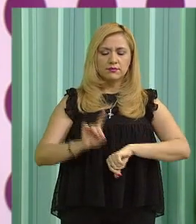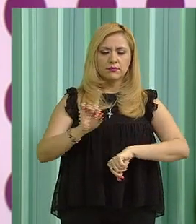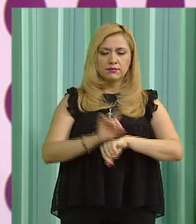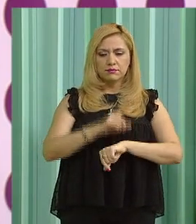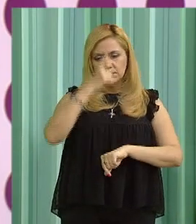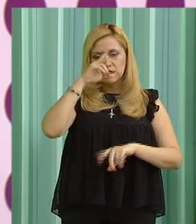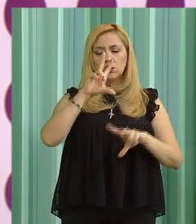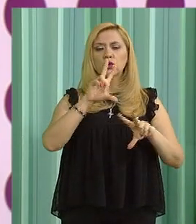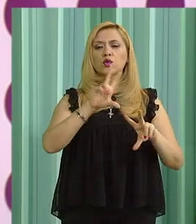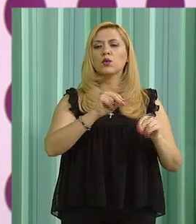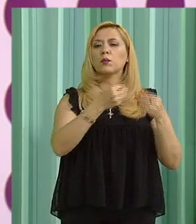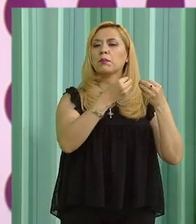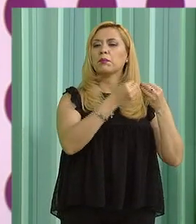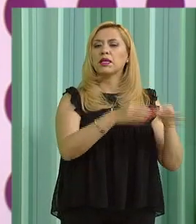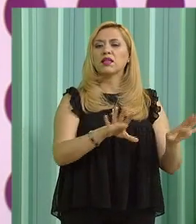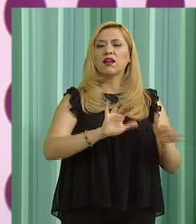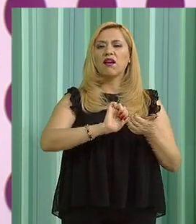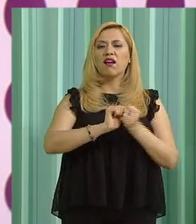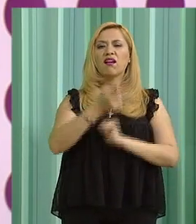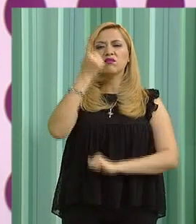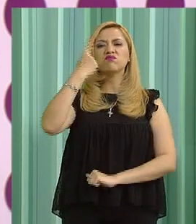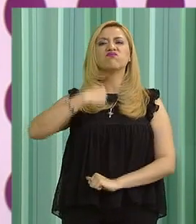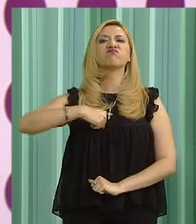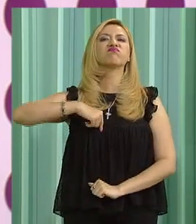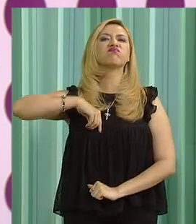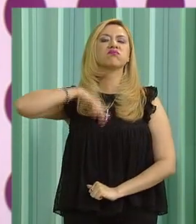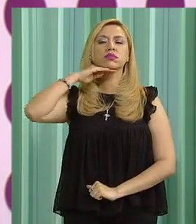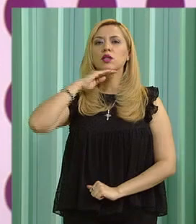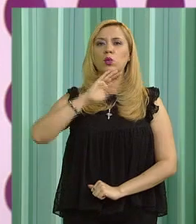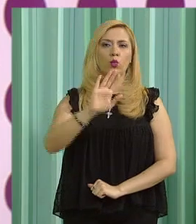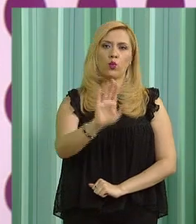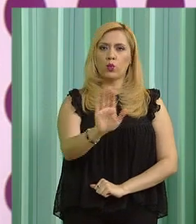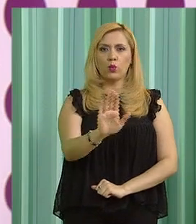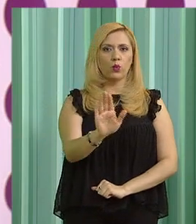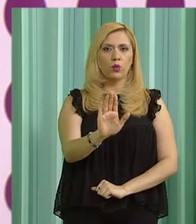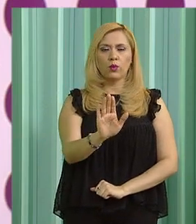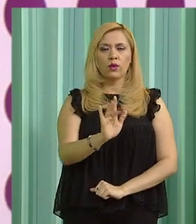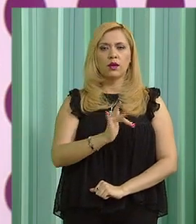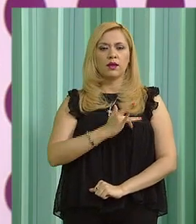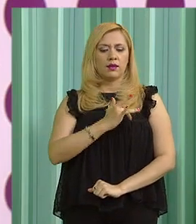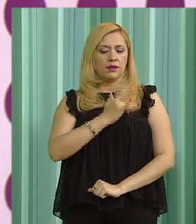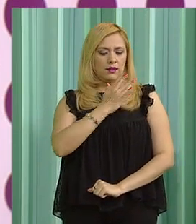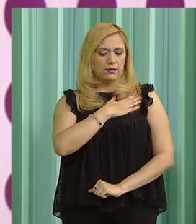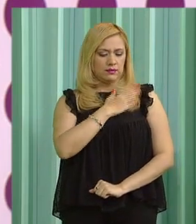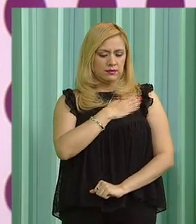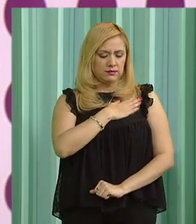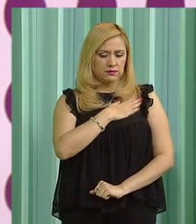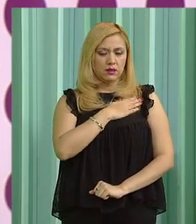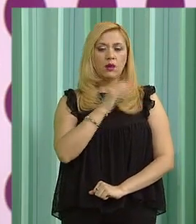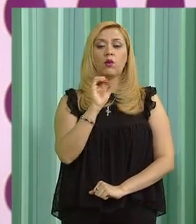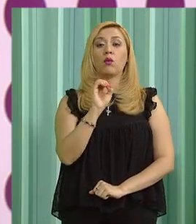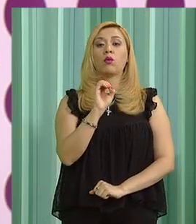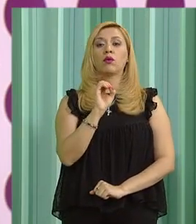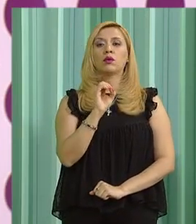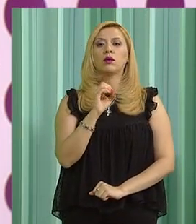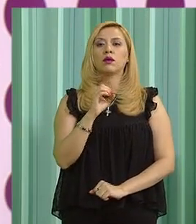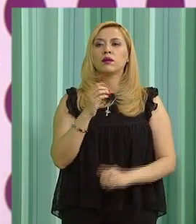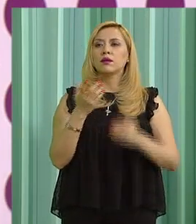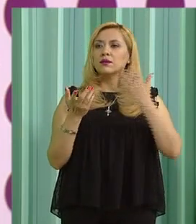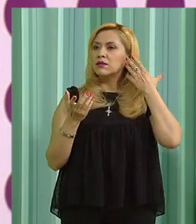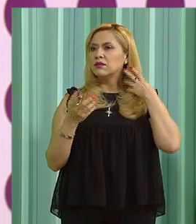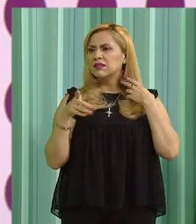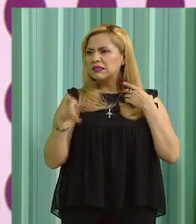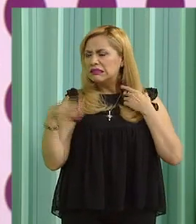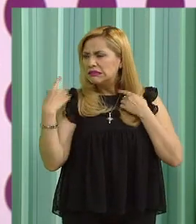entonces es nuestro momento perfecto para cultivar la compasión y saber que hasta dónde llega nuestra intervención, porque muchas veces escuchamos estas